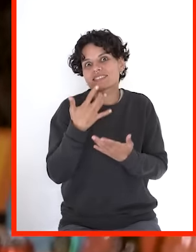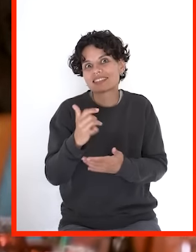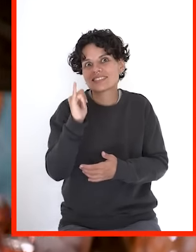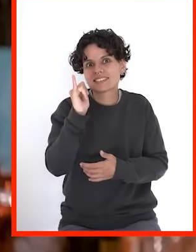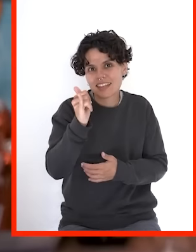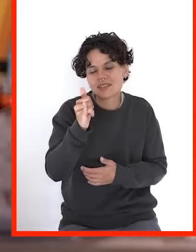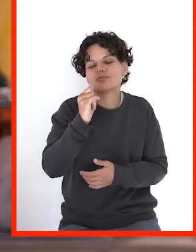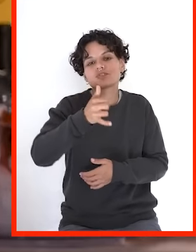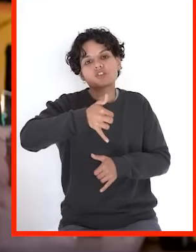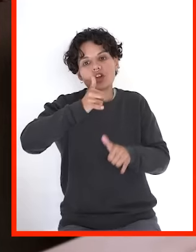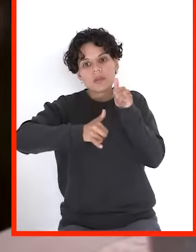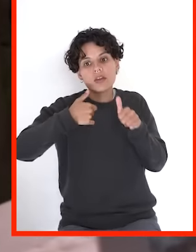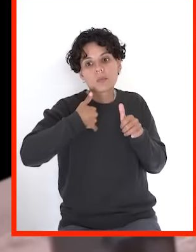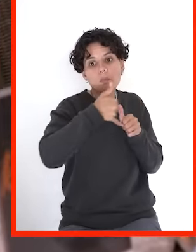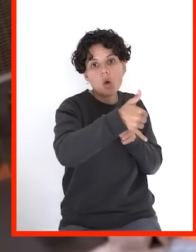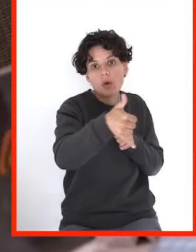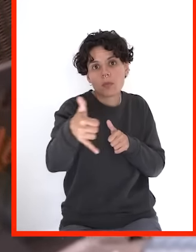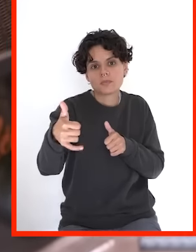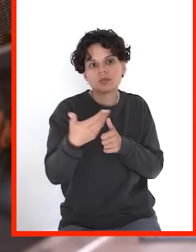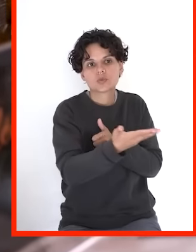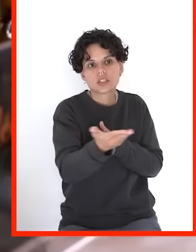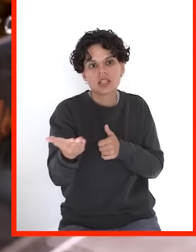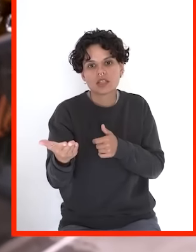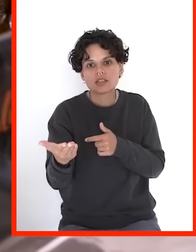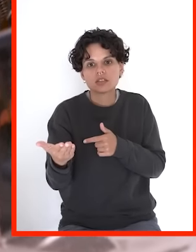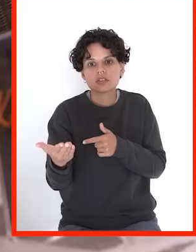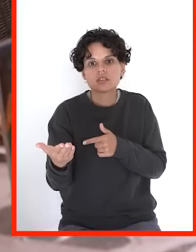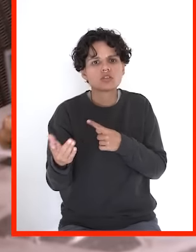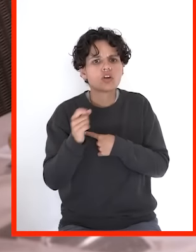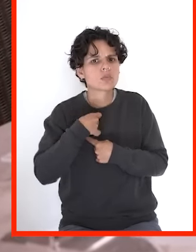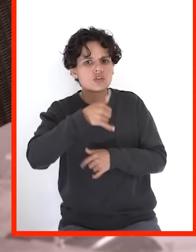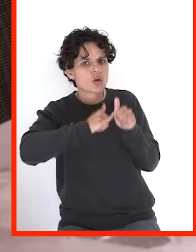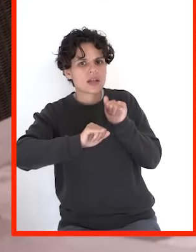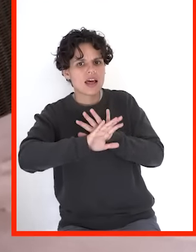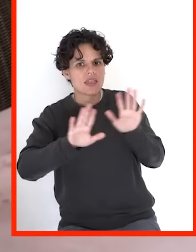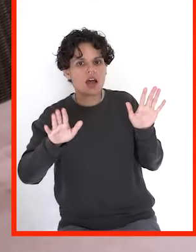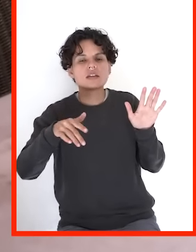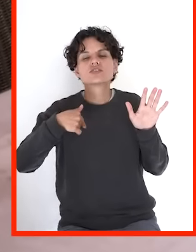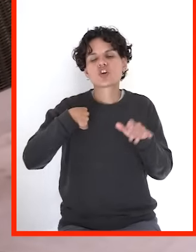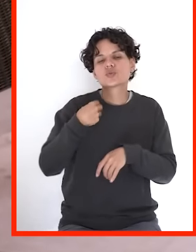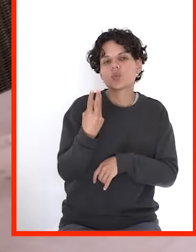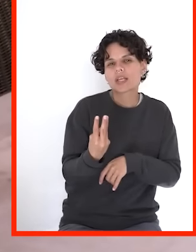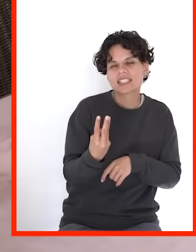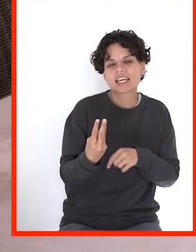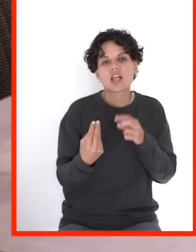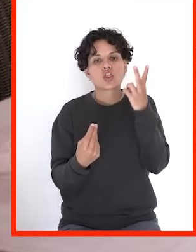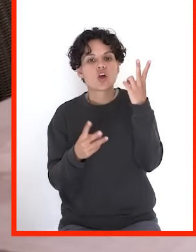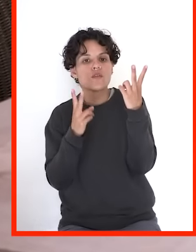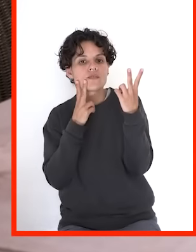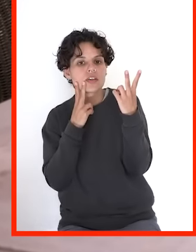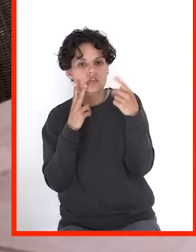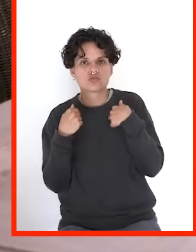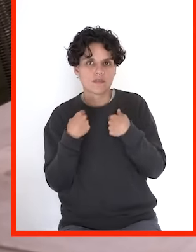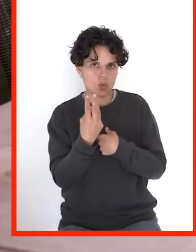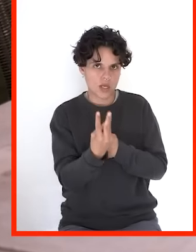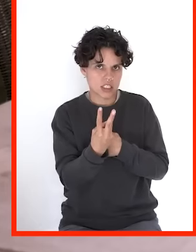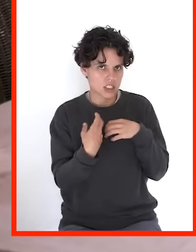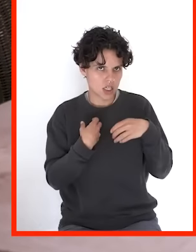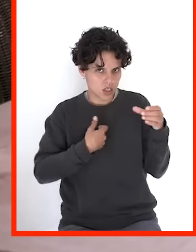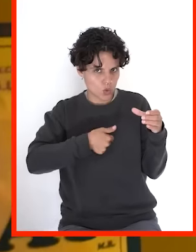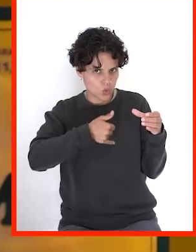uno. Yo no estoy tomando. Sé que hay un vinito y dos whisky. Yo me voy por un whisky, parece. ¿Tú? Yo soy whiskero.